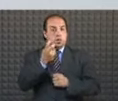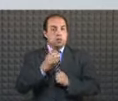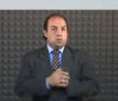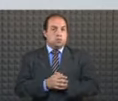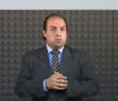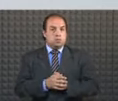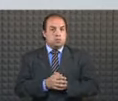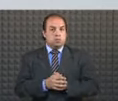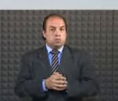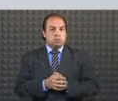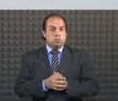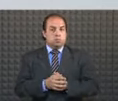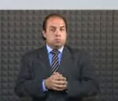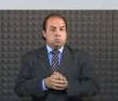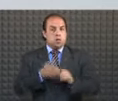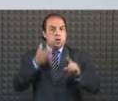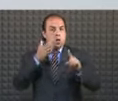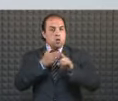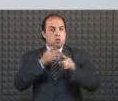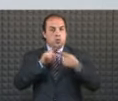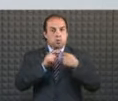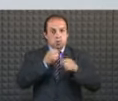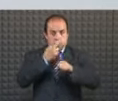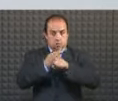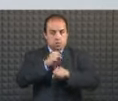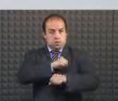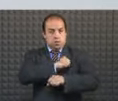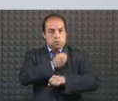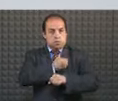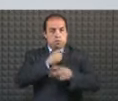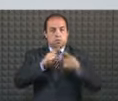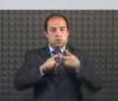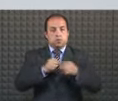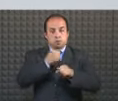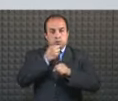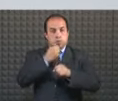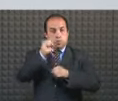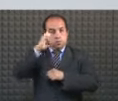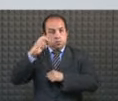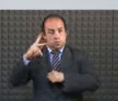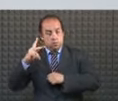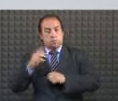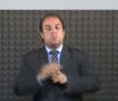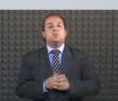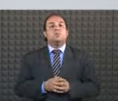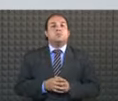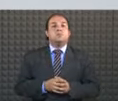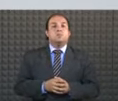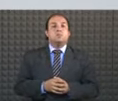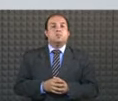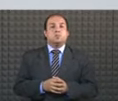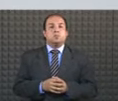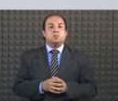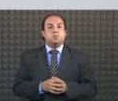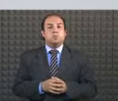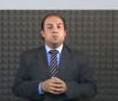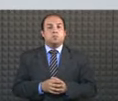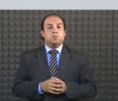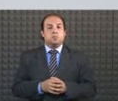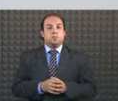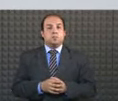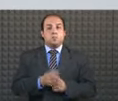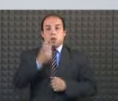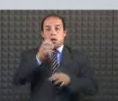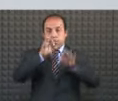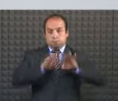digamos, la perspectiva tanto de Secretaría de Salud como de Secretaría de Educación Pública, lo cual es